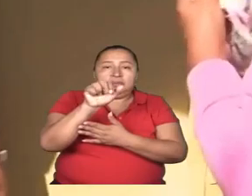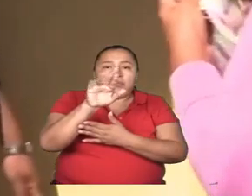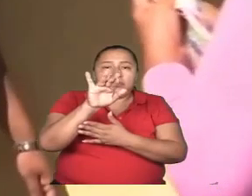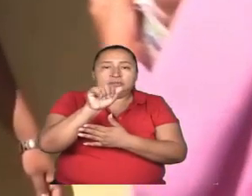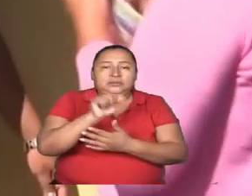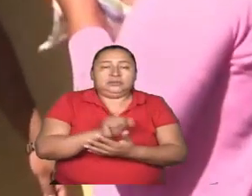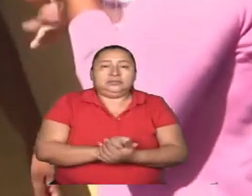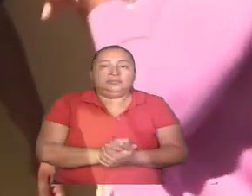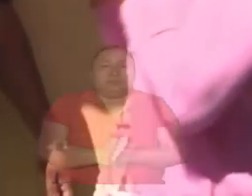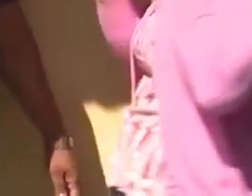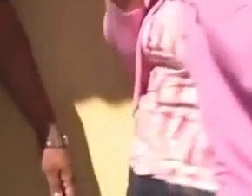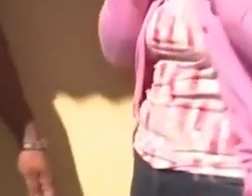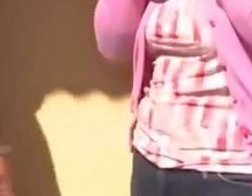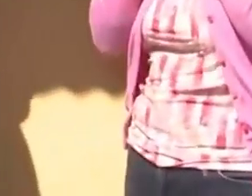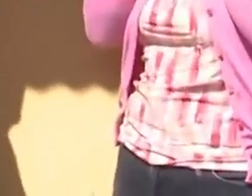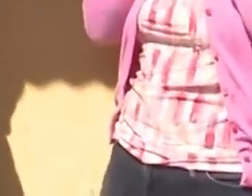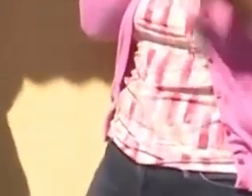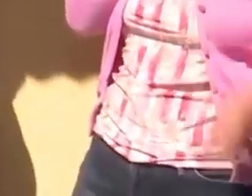Elmer Marcia.